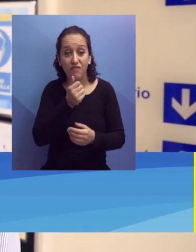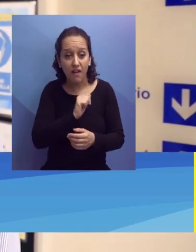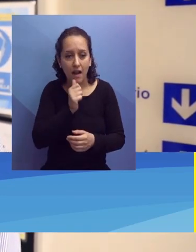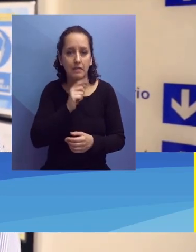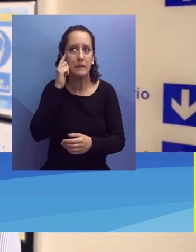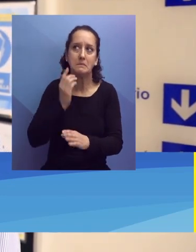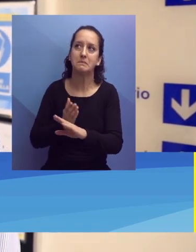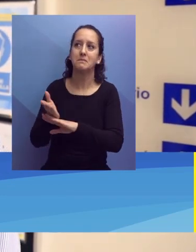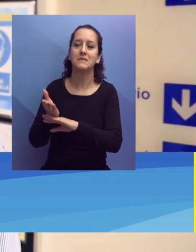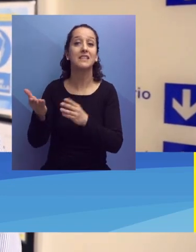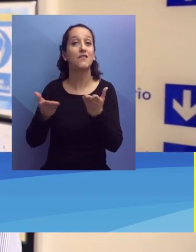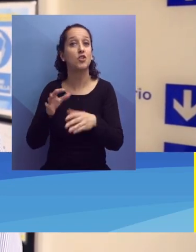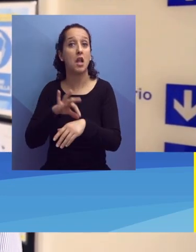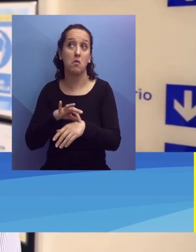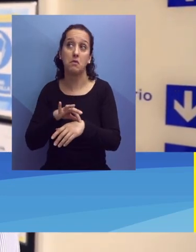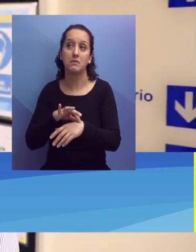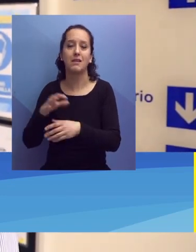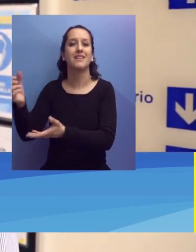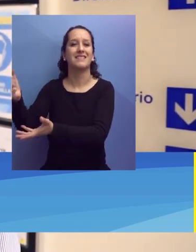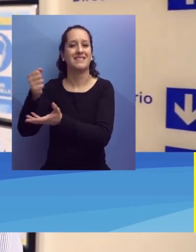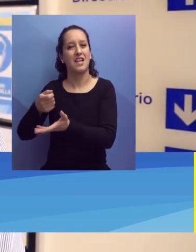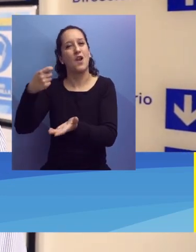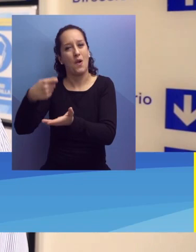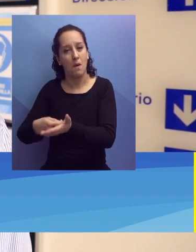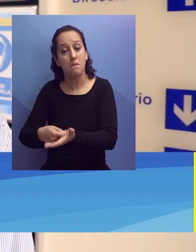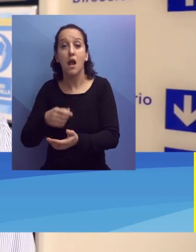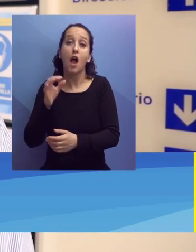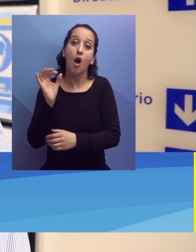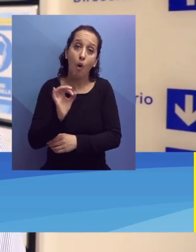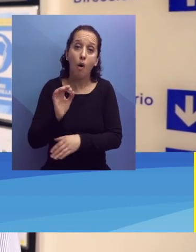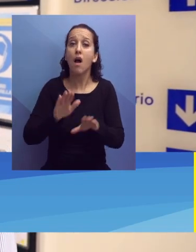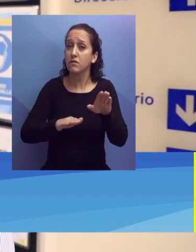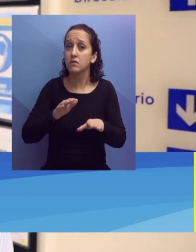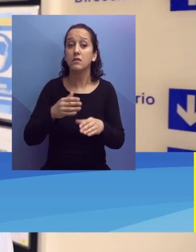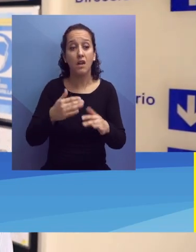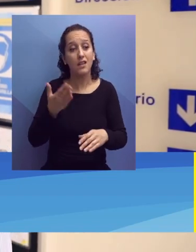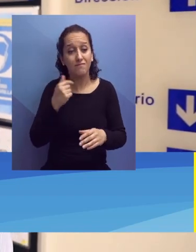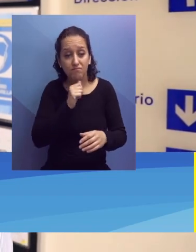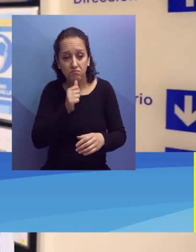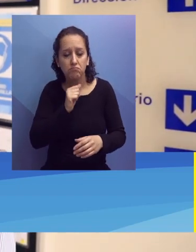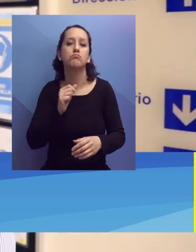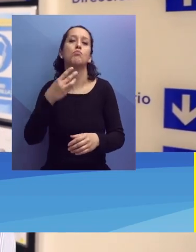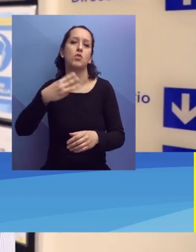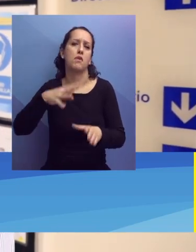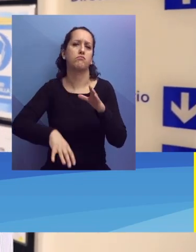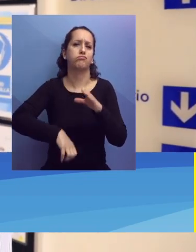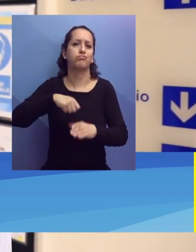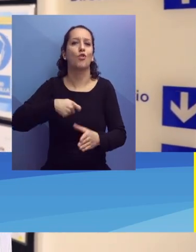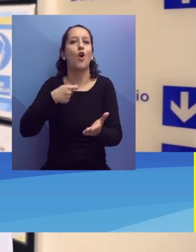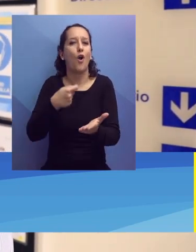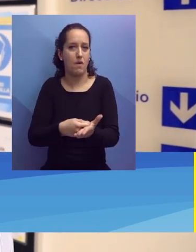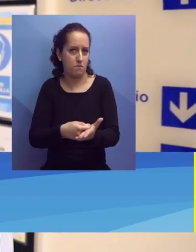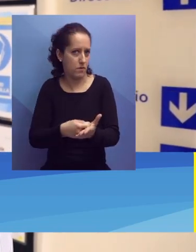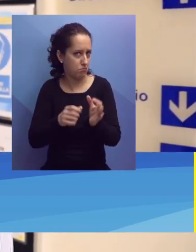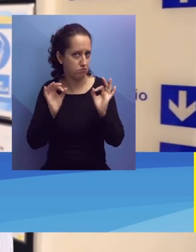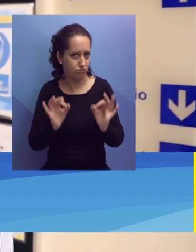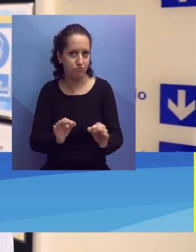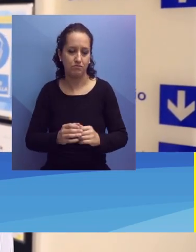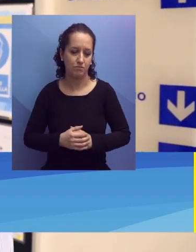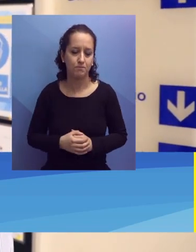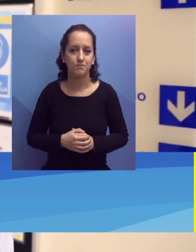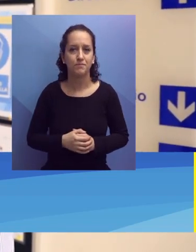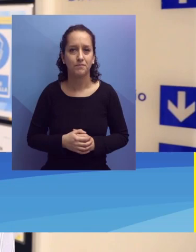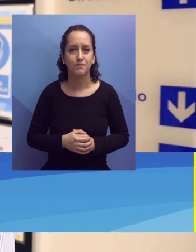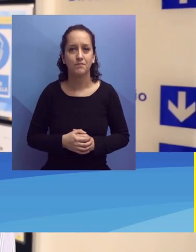a diferentes vías de financiamiento como el Servicio de Salud o en otros casos que ha sido comprado con recursos municipales. Así que estamos hablando de